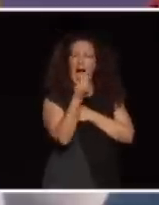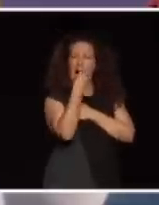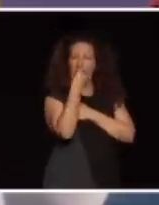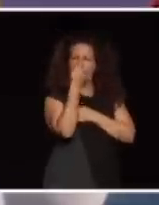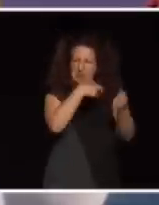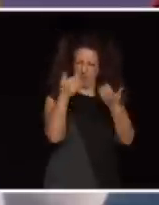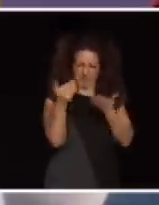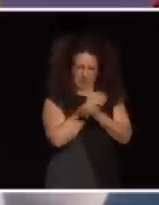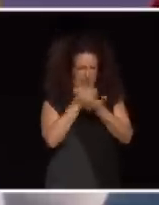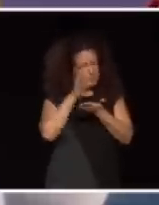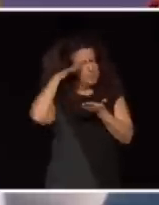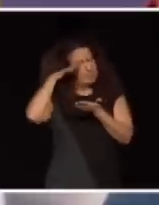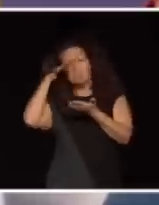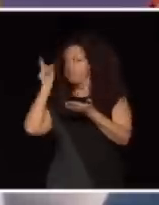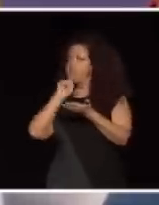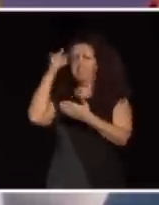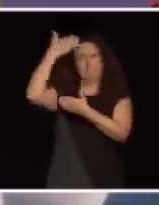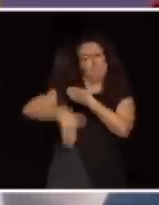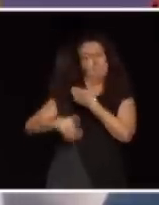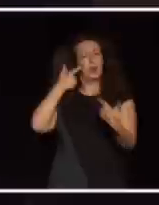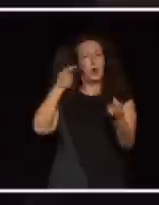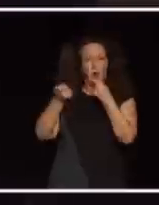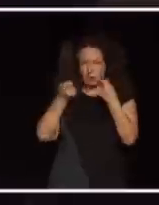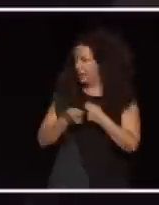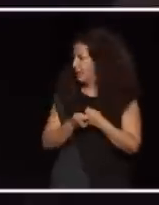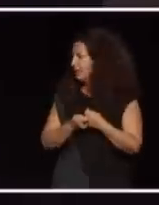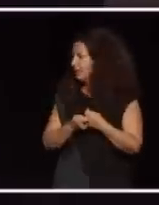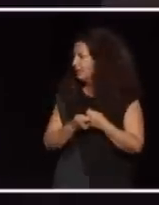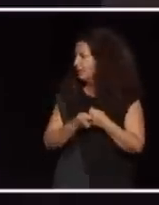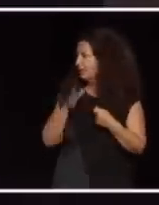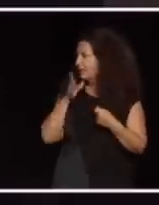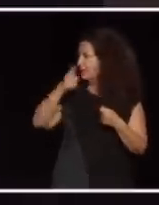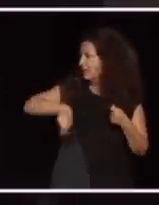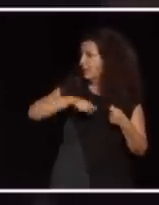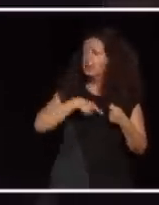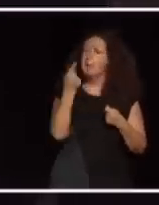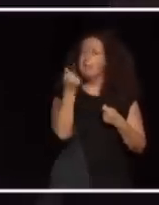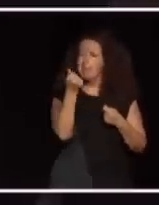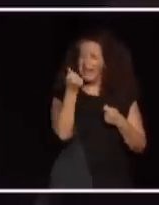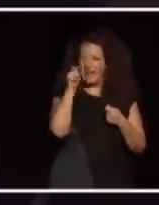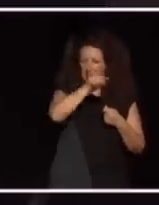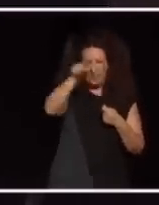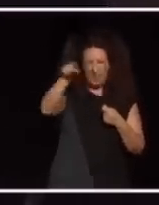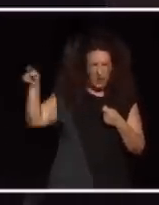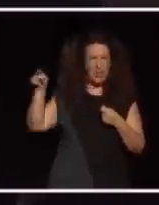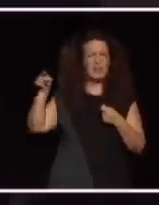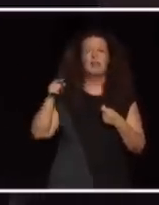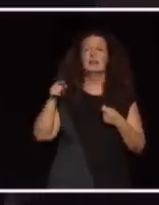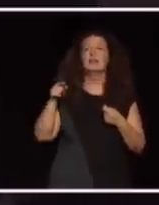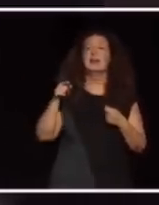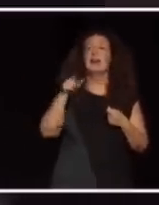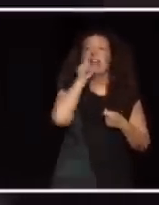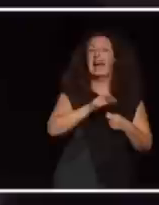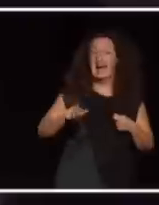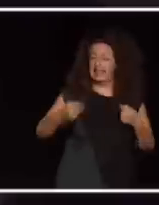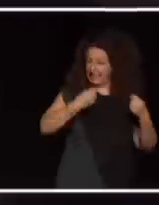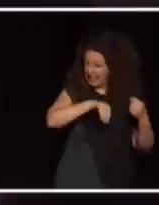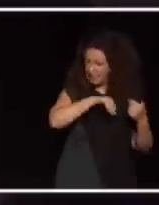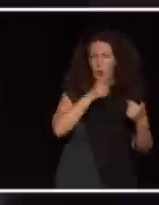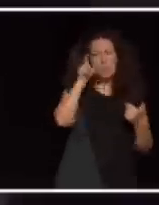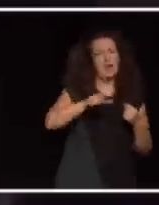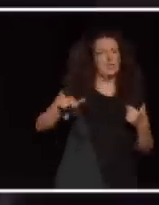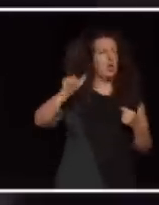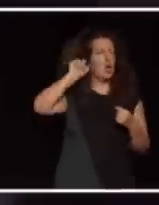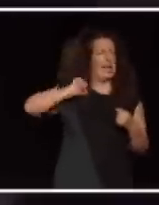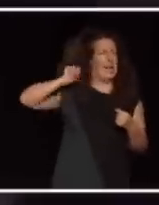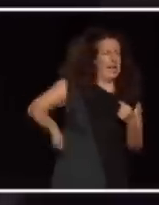compañeras. No hay que saber mucho de economía para saber que con el precio que tiene el aceite de oliva en España, alguien se está haciendo